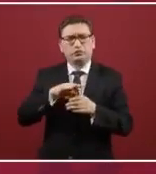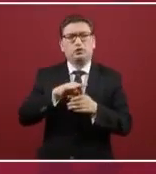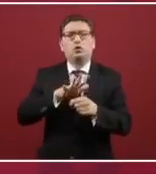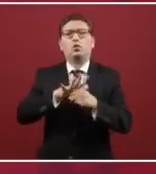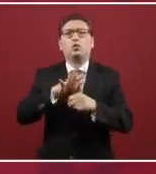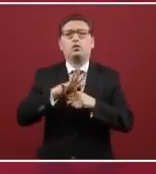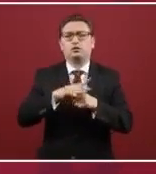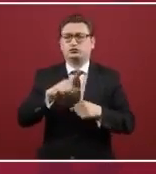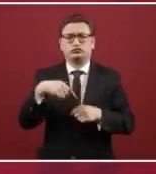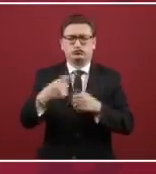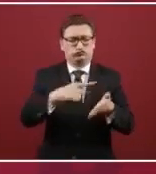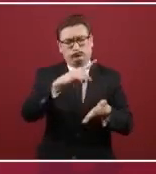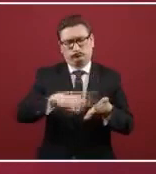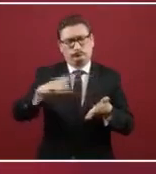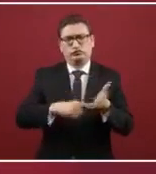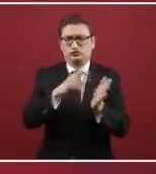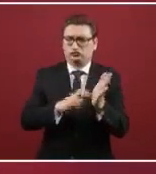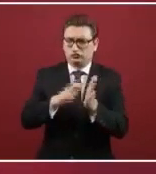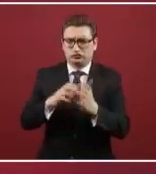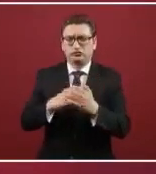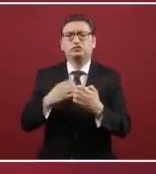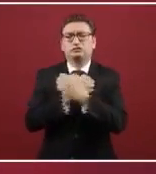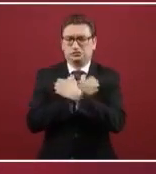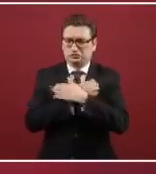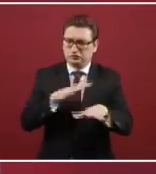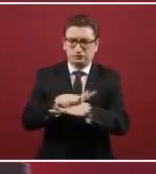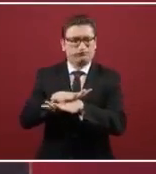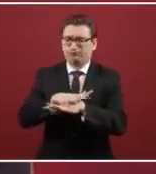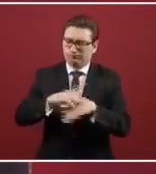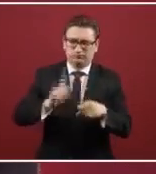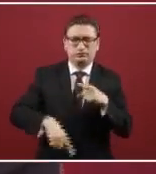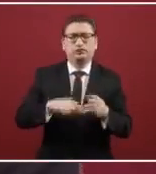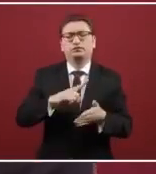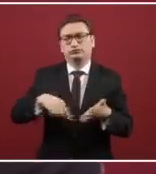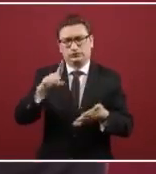por cancelar la reforma educativa, menos